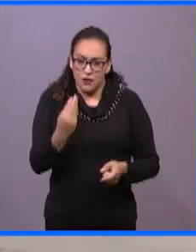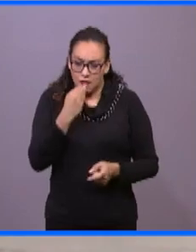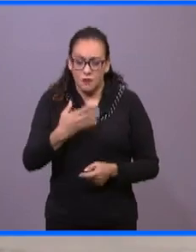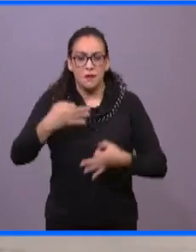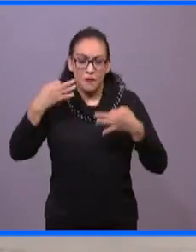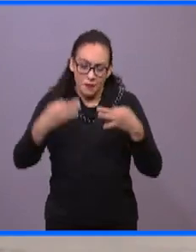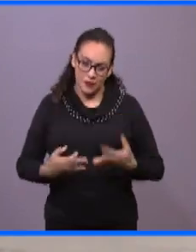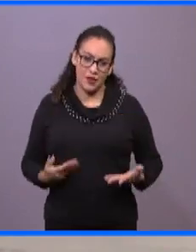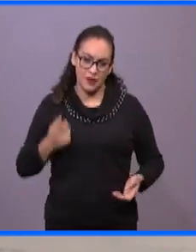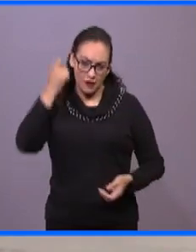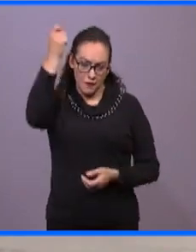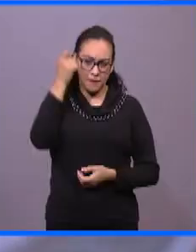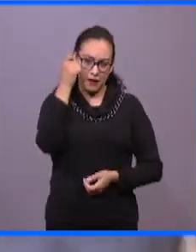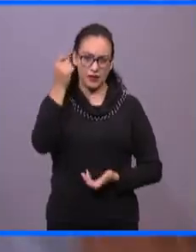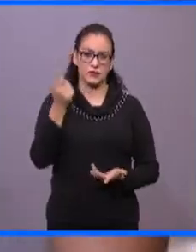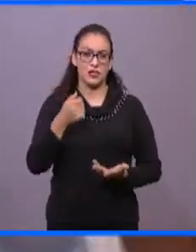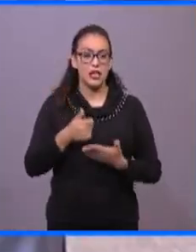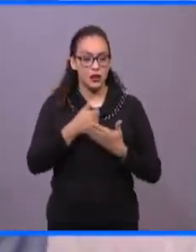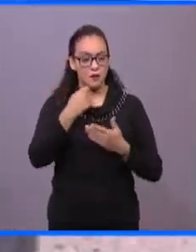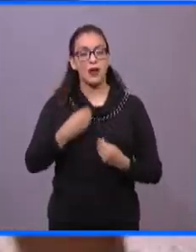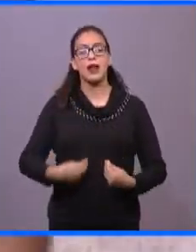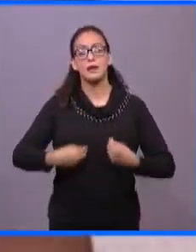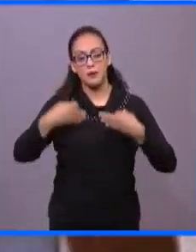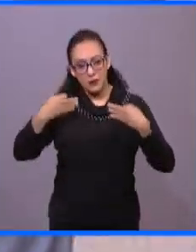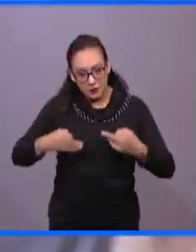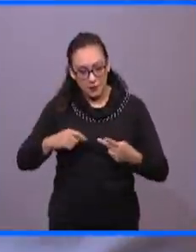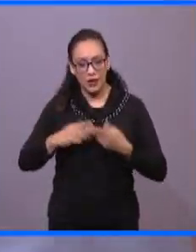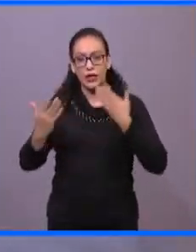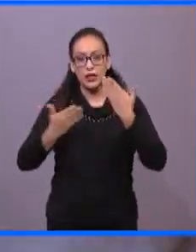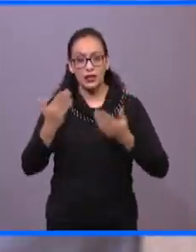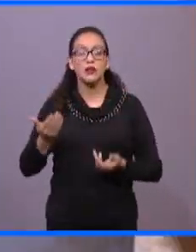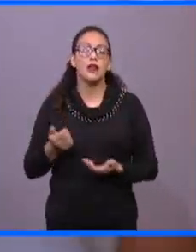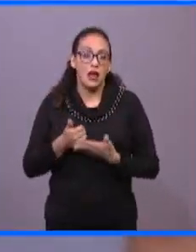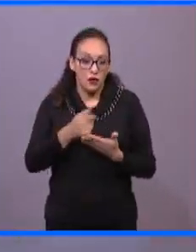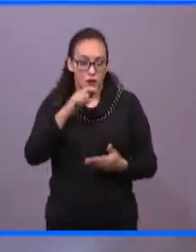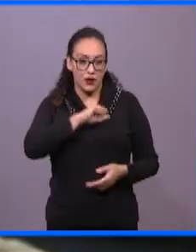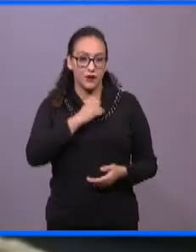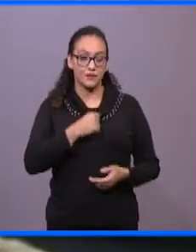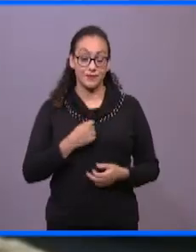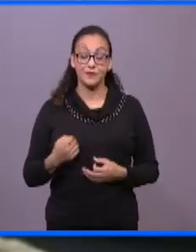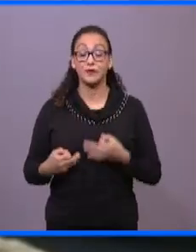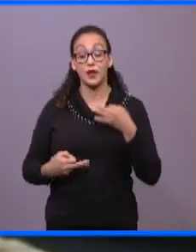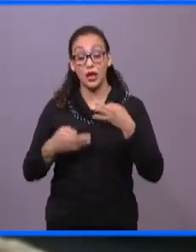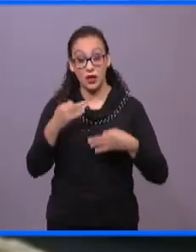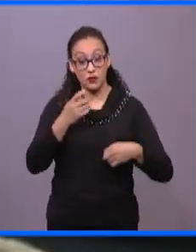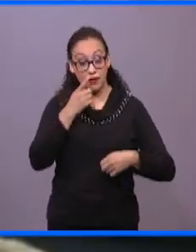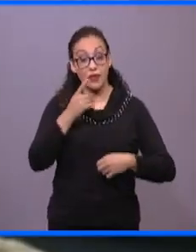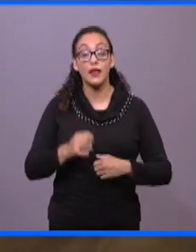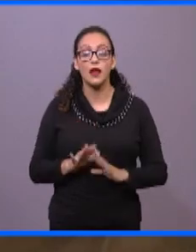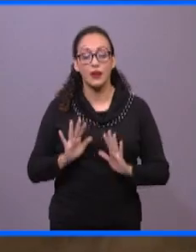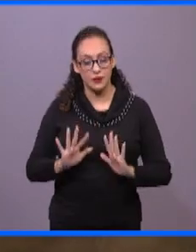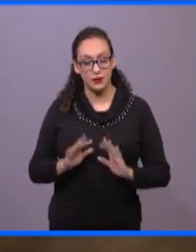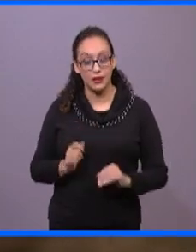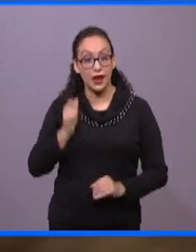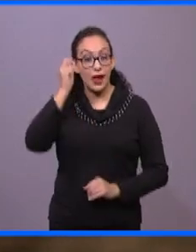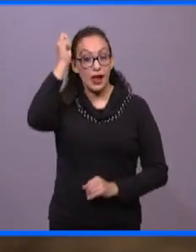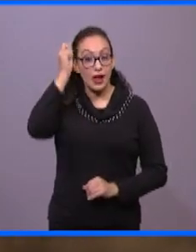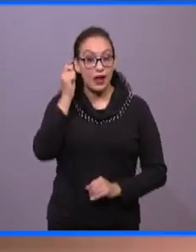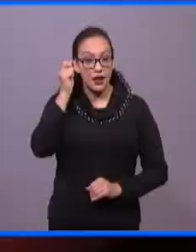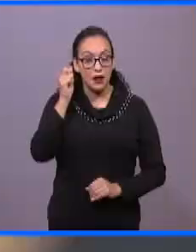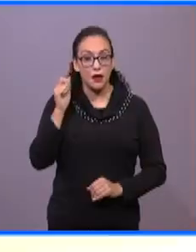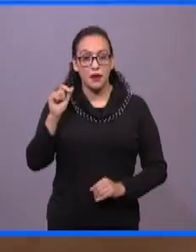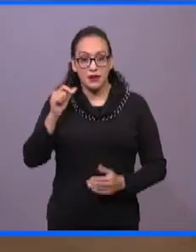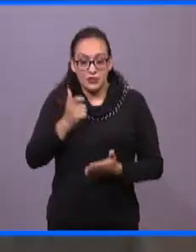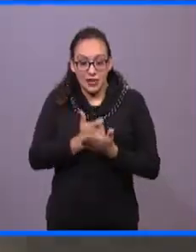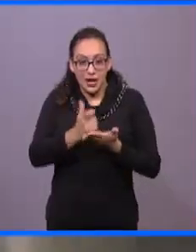una pensión que les permita vivir bien, estudiar y estar sanas. El juzgado de distrito precisó que la pensión no podía ser inferior